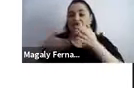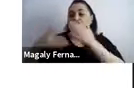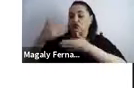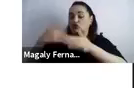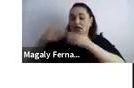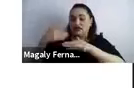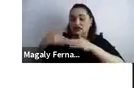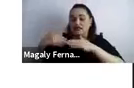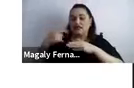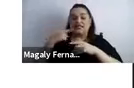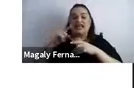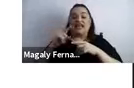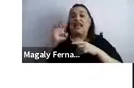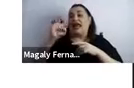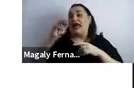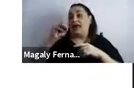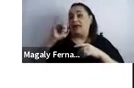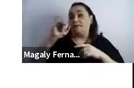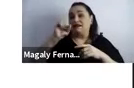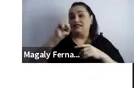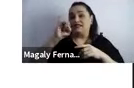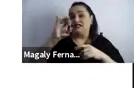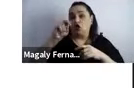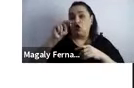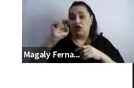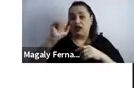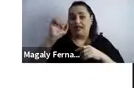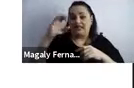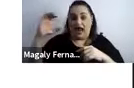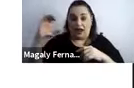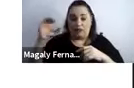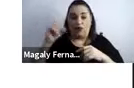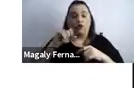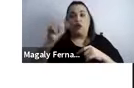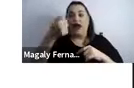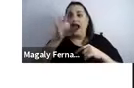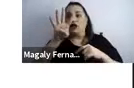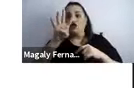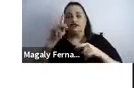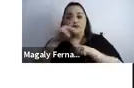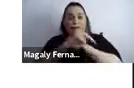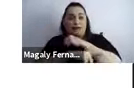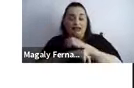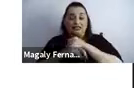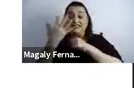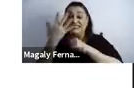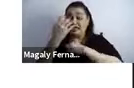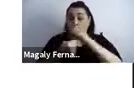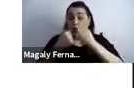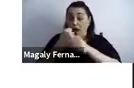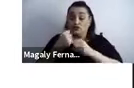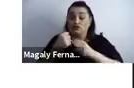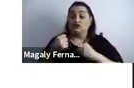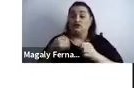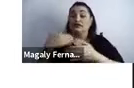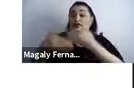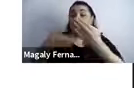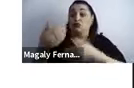retroactivas de emisiones de carbono, pero bueno, eran 14 países. 5 años después, con los datos actualizados y con un análisis